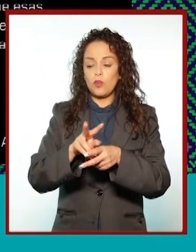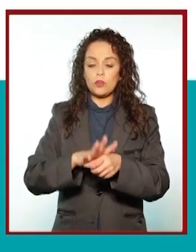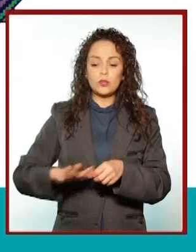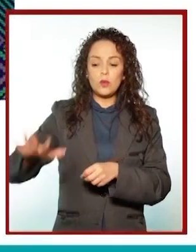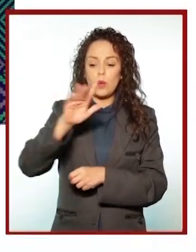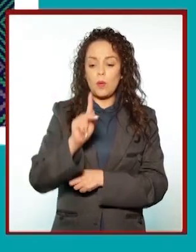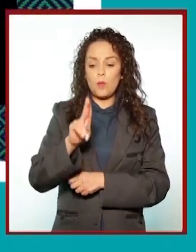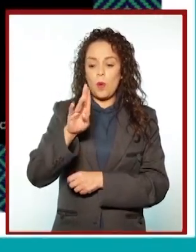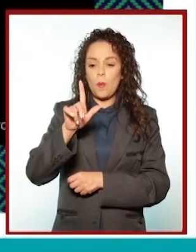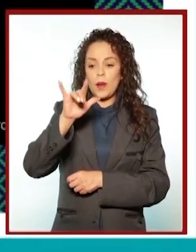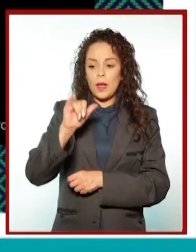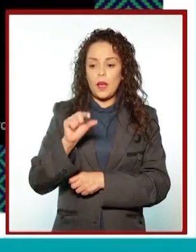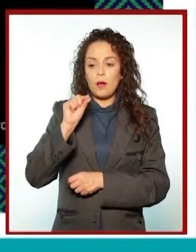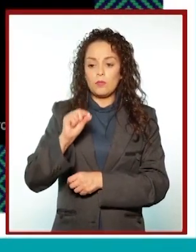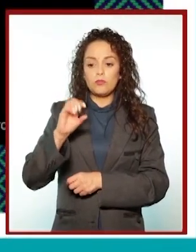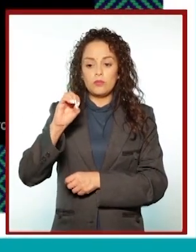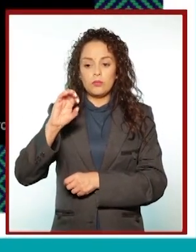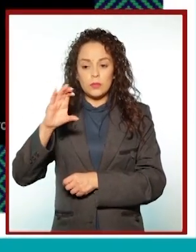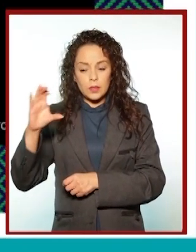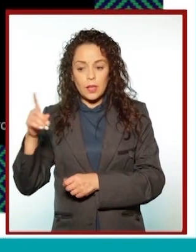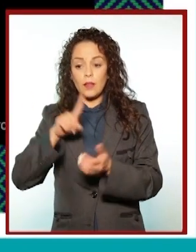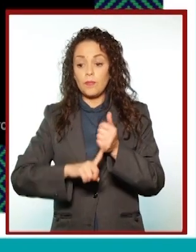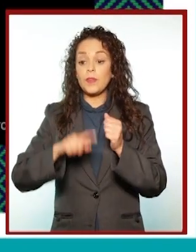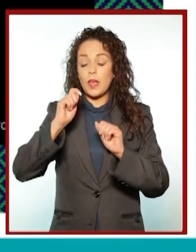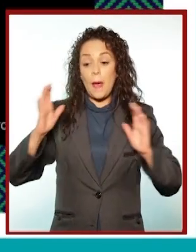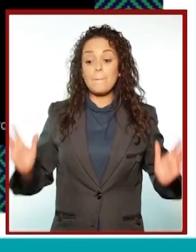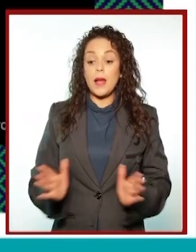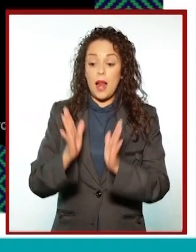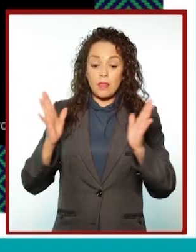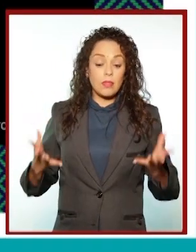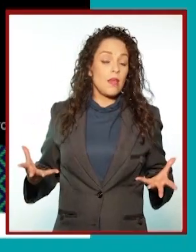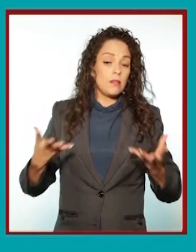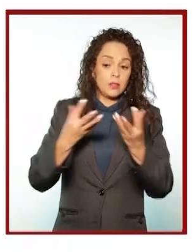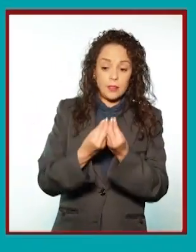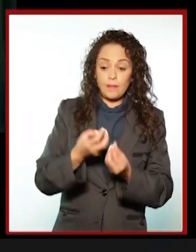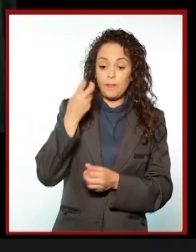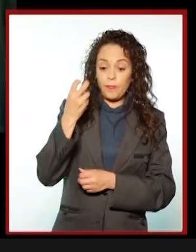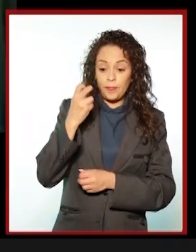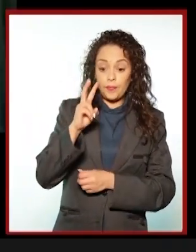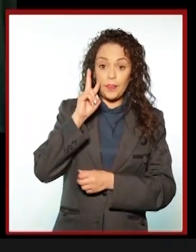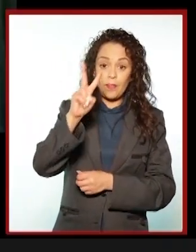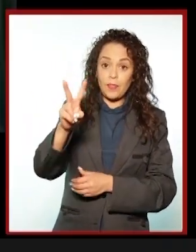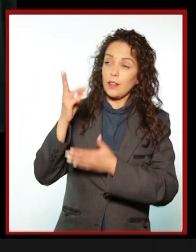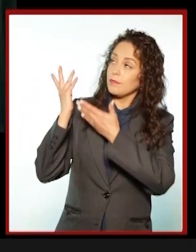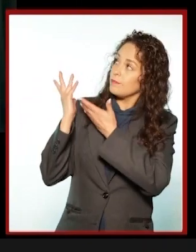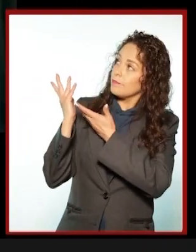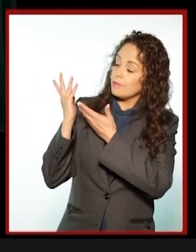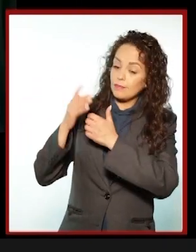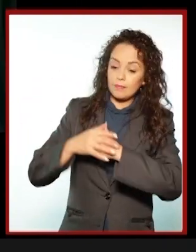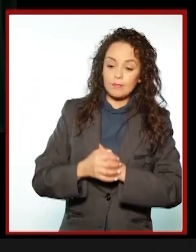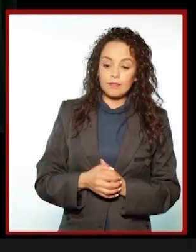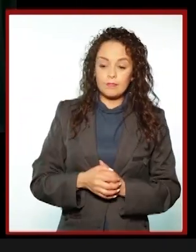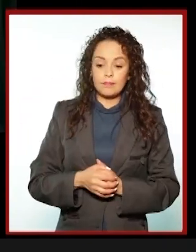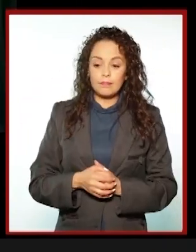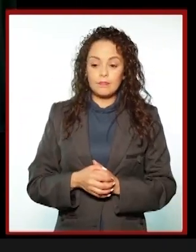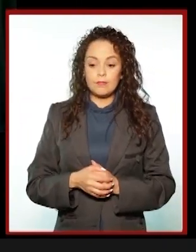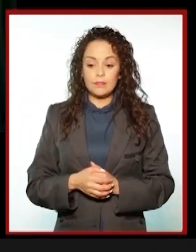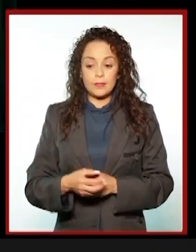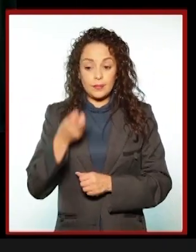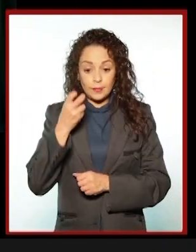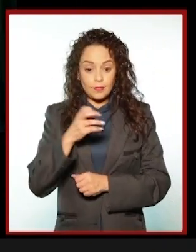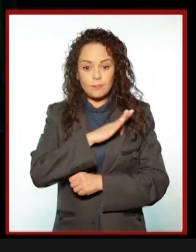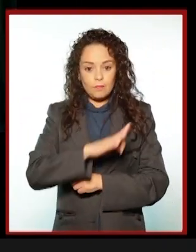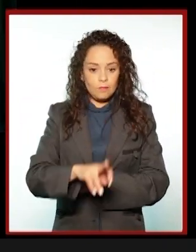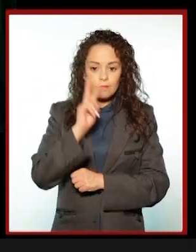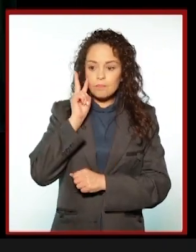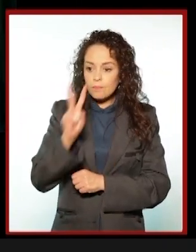www.vozpublica.cc, ¿no? Y se abre también como la invitación a participar. En esta plataforma, si ustedes entran, van